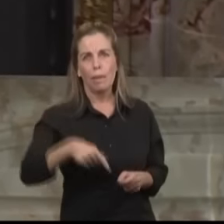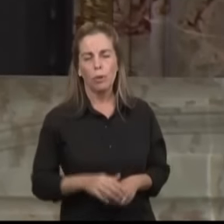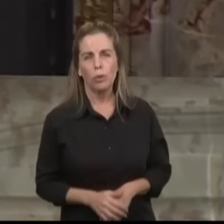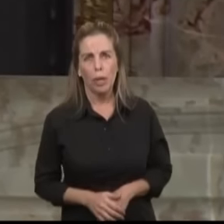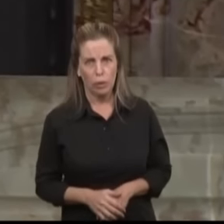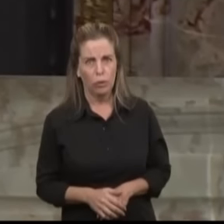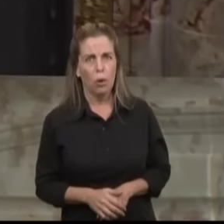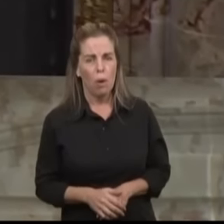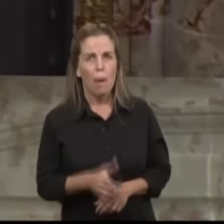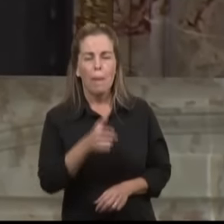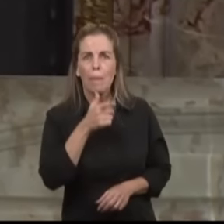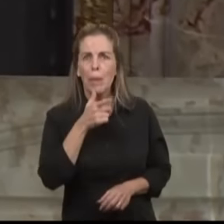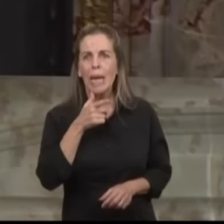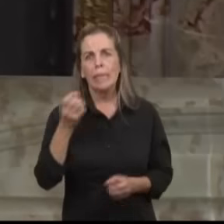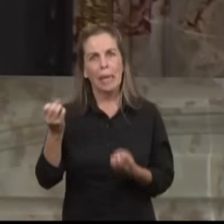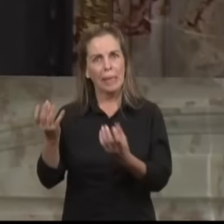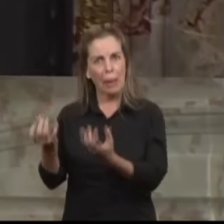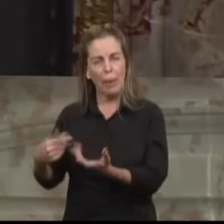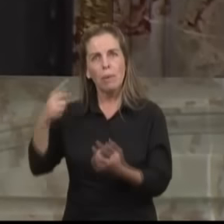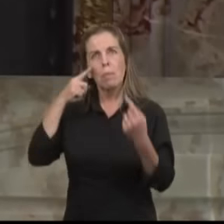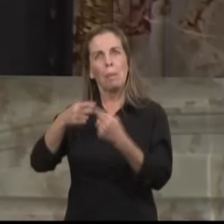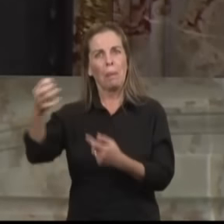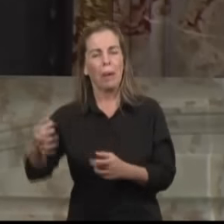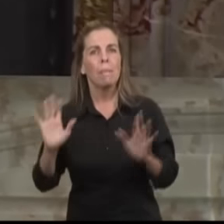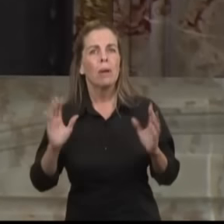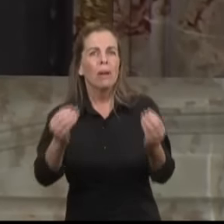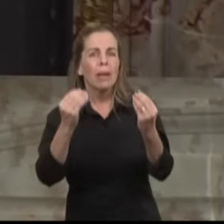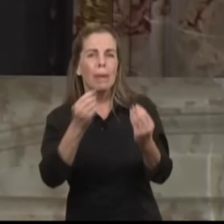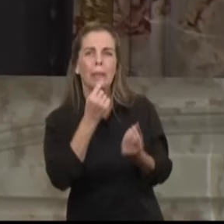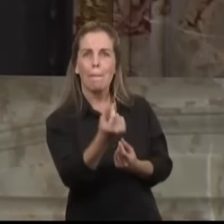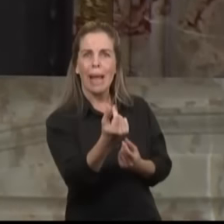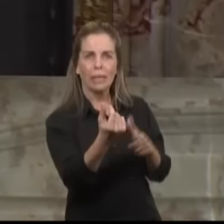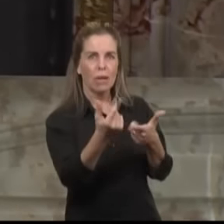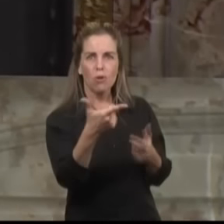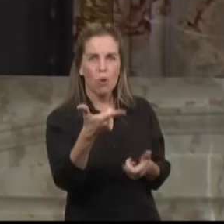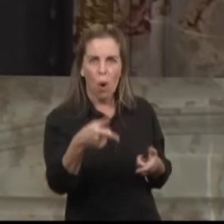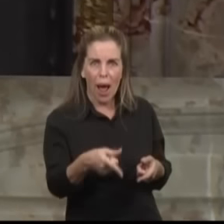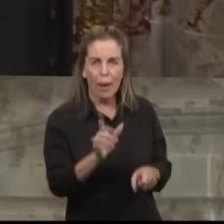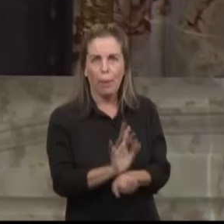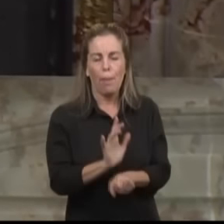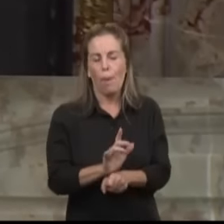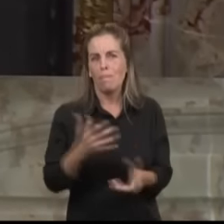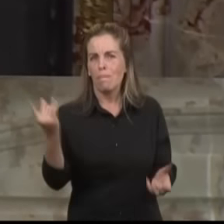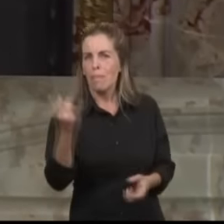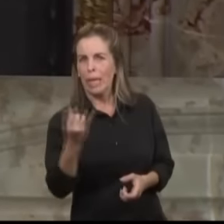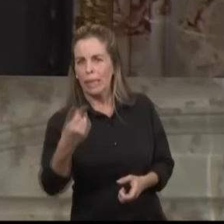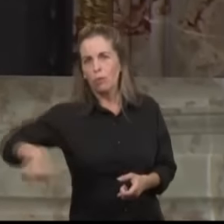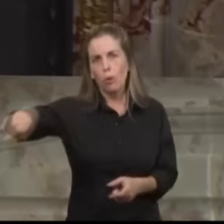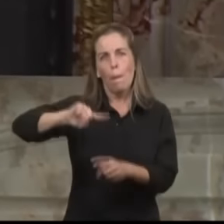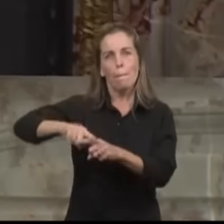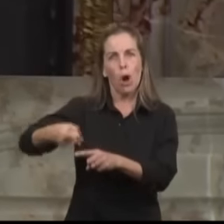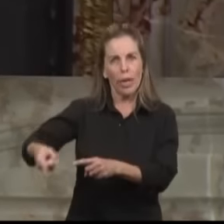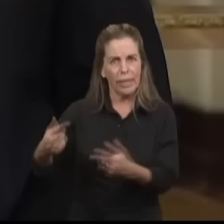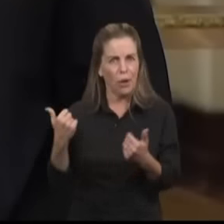Parece una pretensión noble, pero cuando no hay plata no se trata más que un engaño demagógico de parte de la política, que toma a los ciudadanos